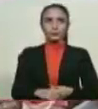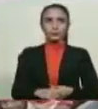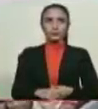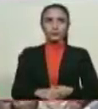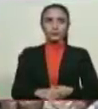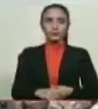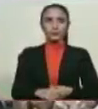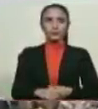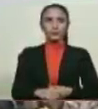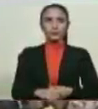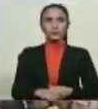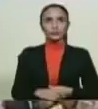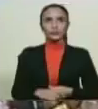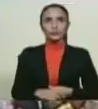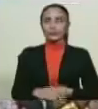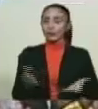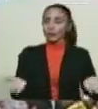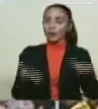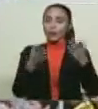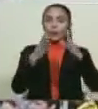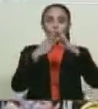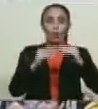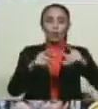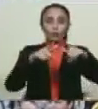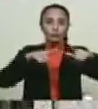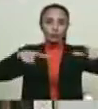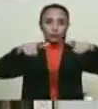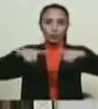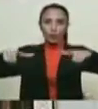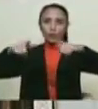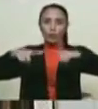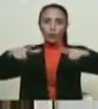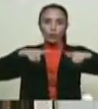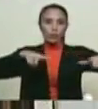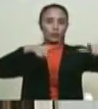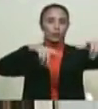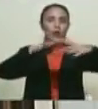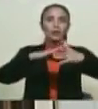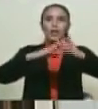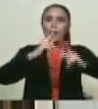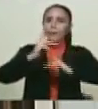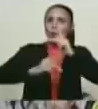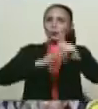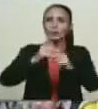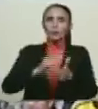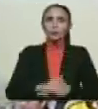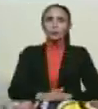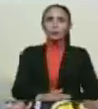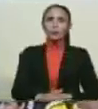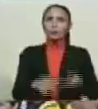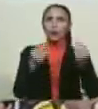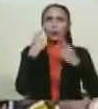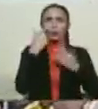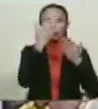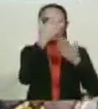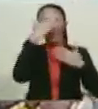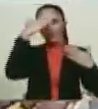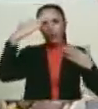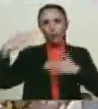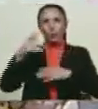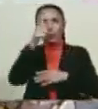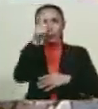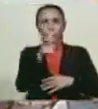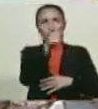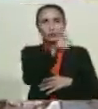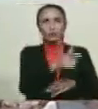Bueno, tierras para producir. Saludos a la gente Guanarito por aquí, ¿vale? Nos vinieron a visitar. No vino